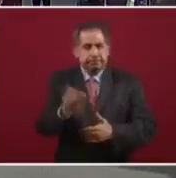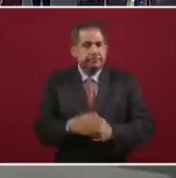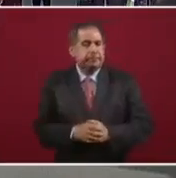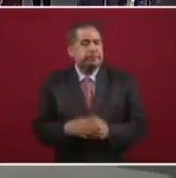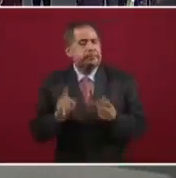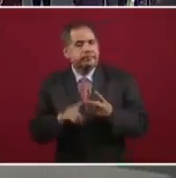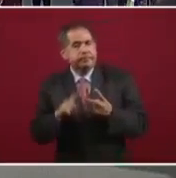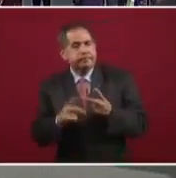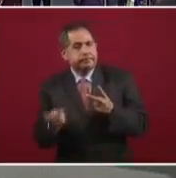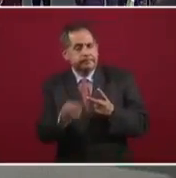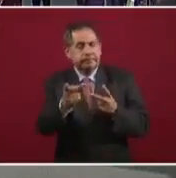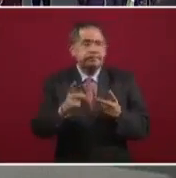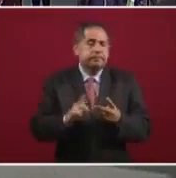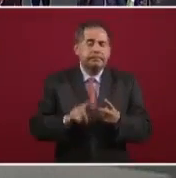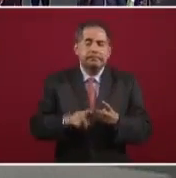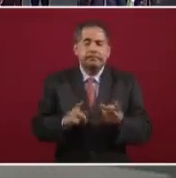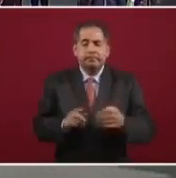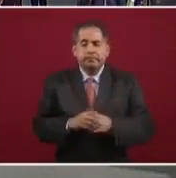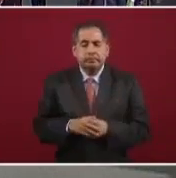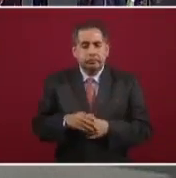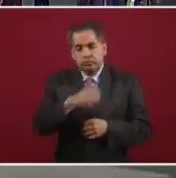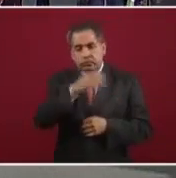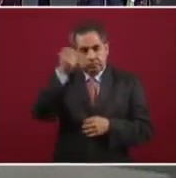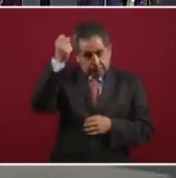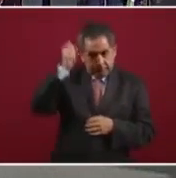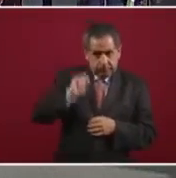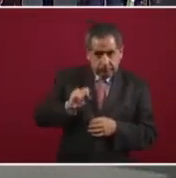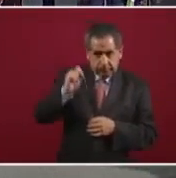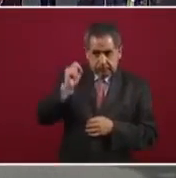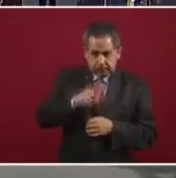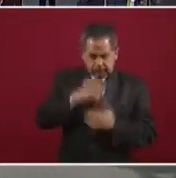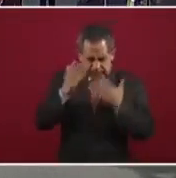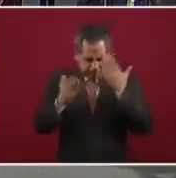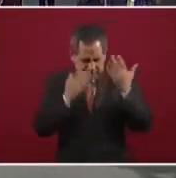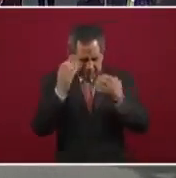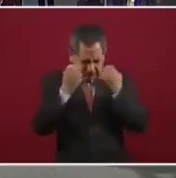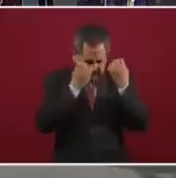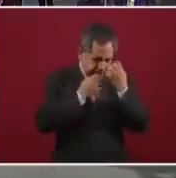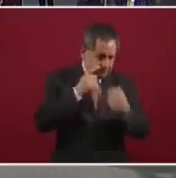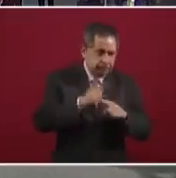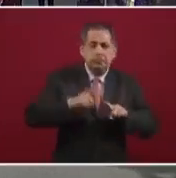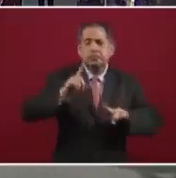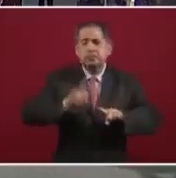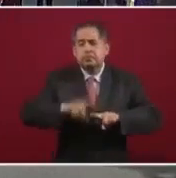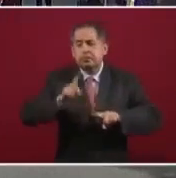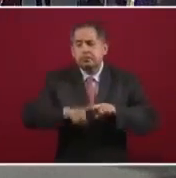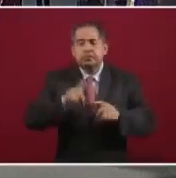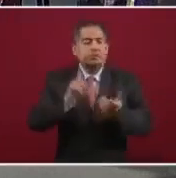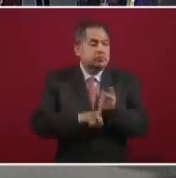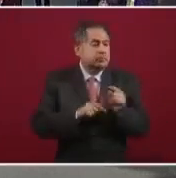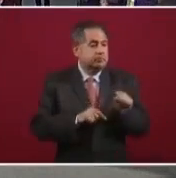pregunta tiene que ver con el tema de Sinaloa. Estuve revisando los datos de quienes están